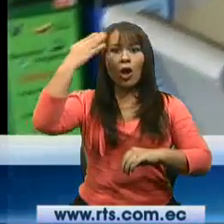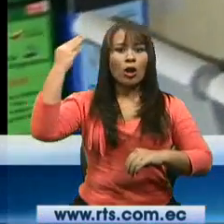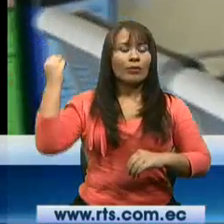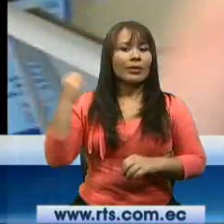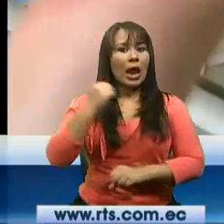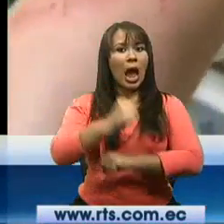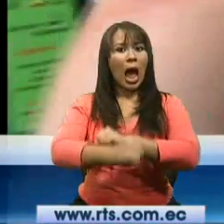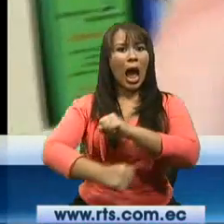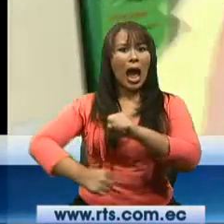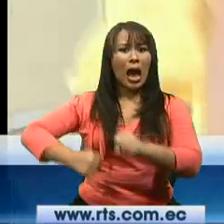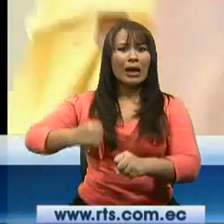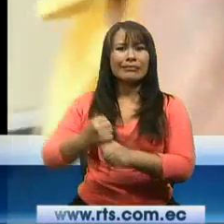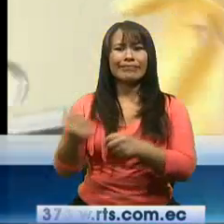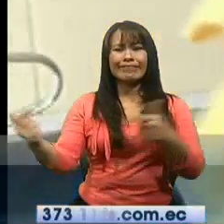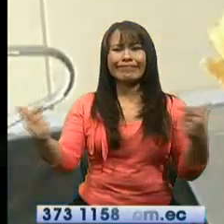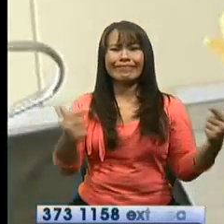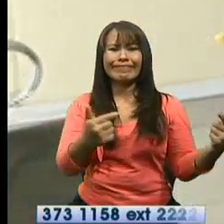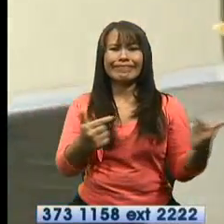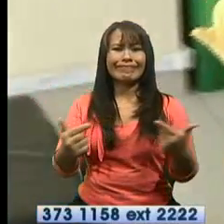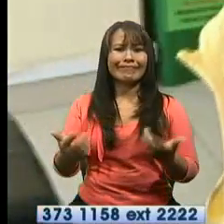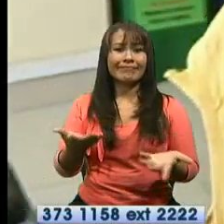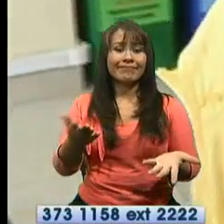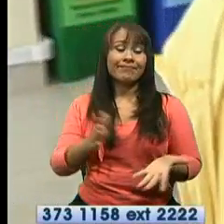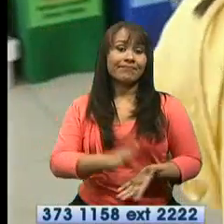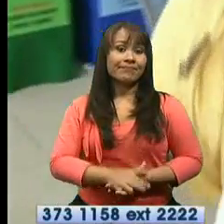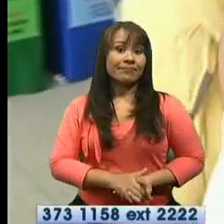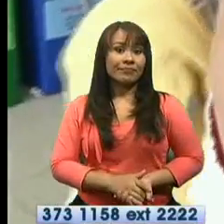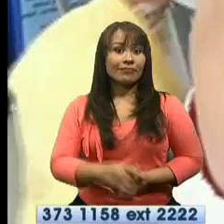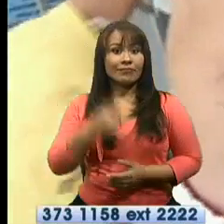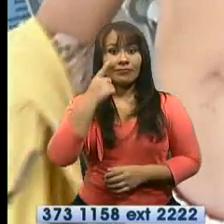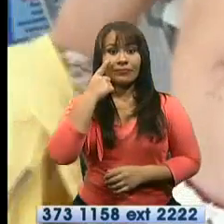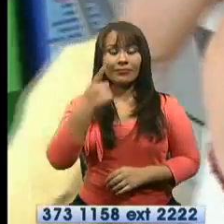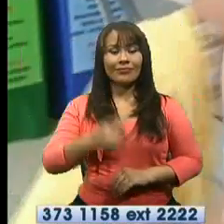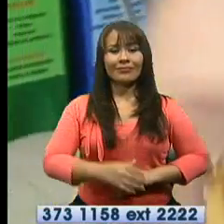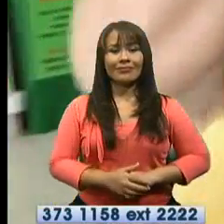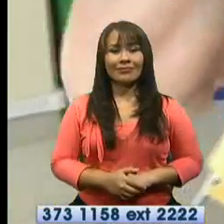durante décadas no se pudo lograr. Informó José Morales.